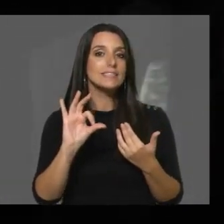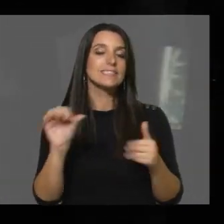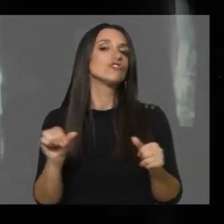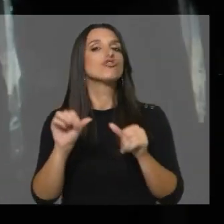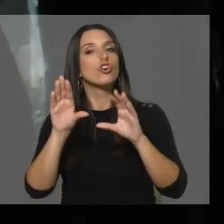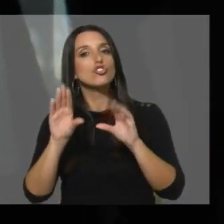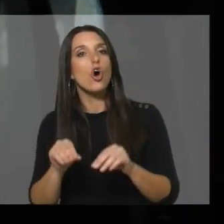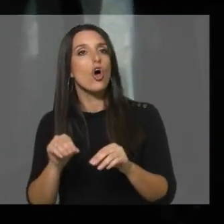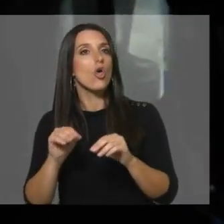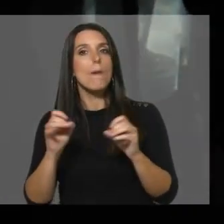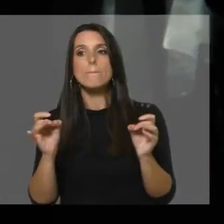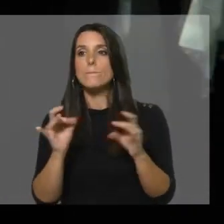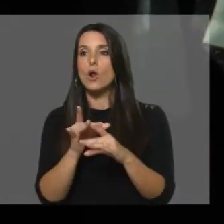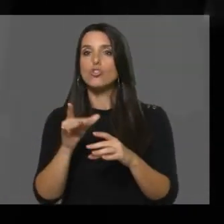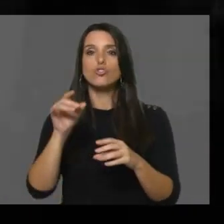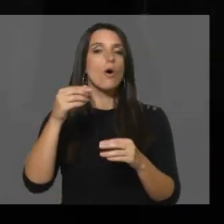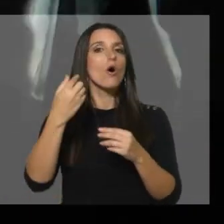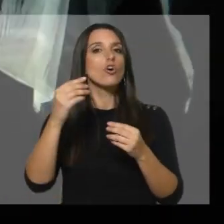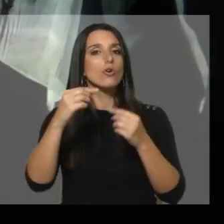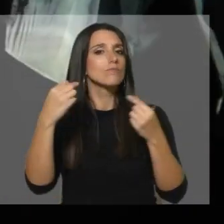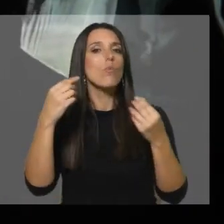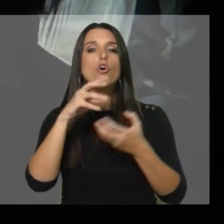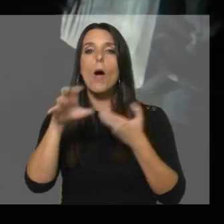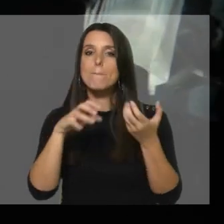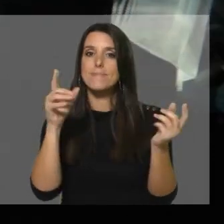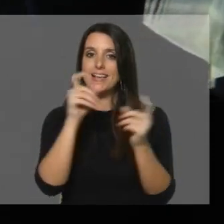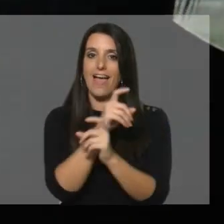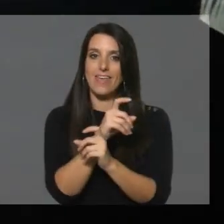toda la instalación esta, que está muy complicada.